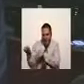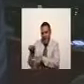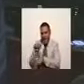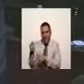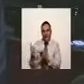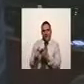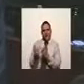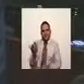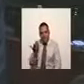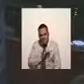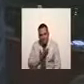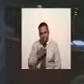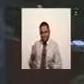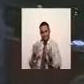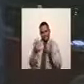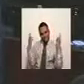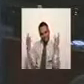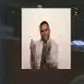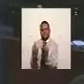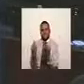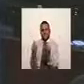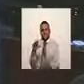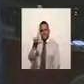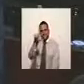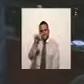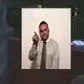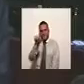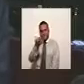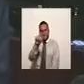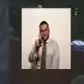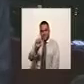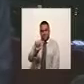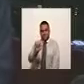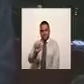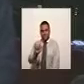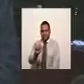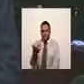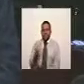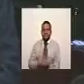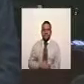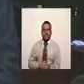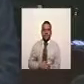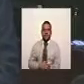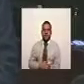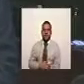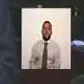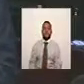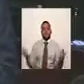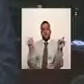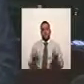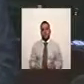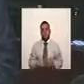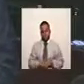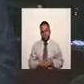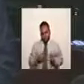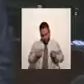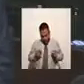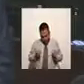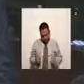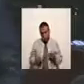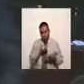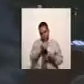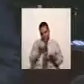a toda la familia Laserna Jaramillo. Y para dejar dos breves